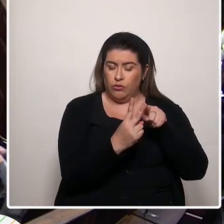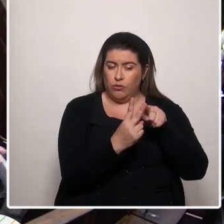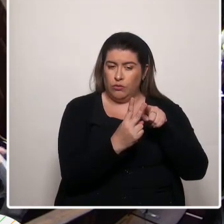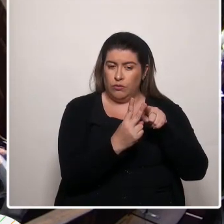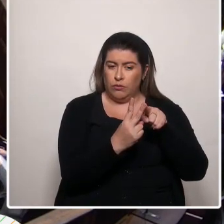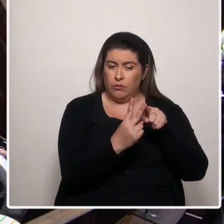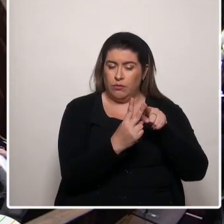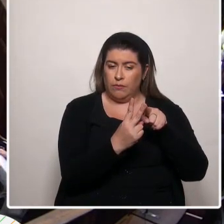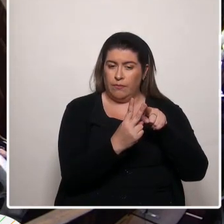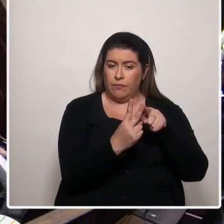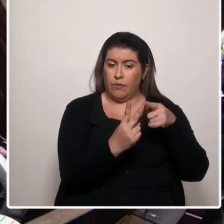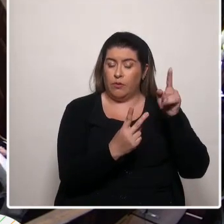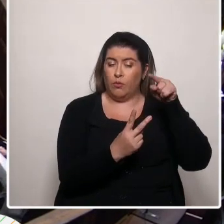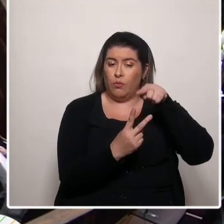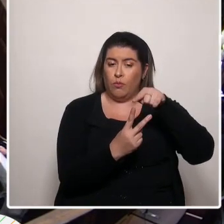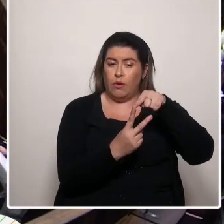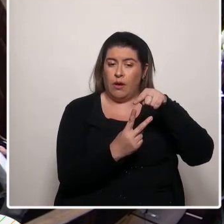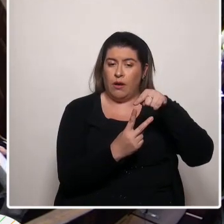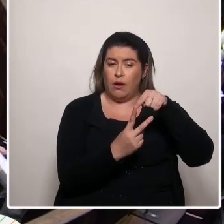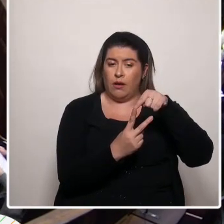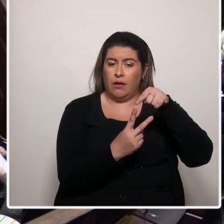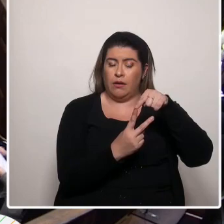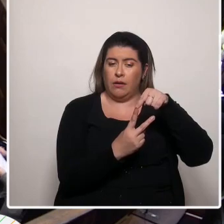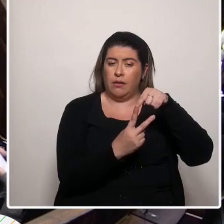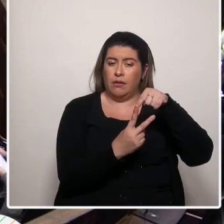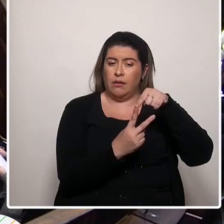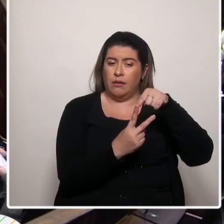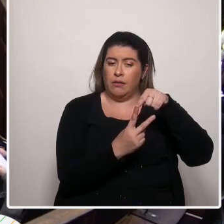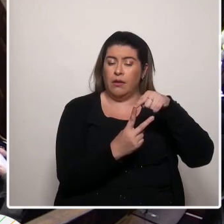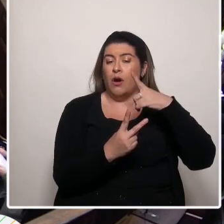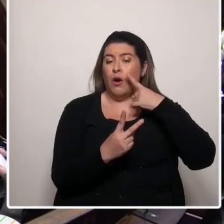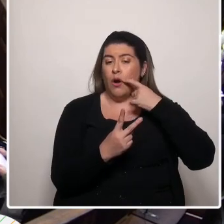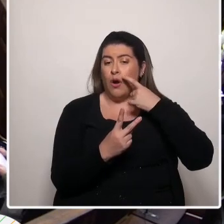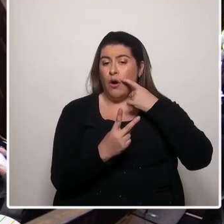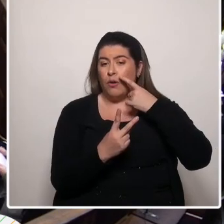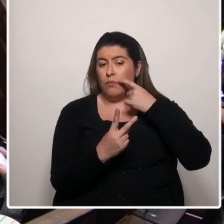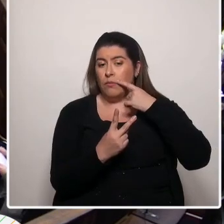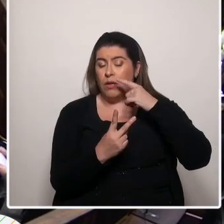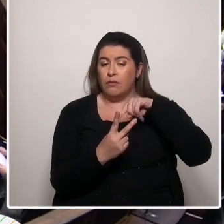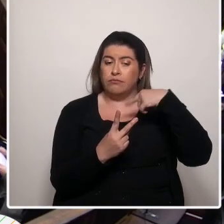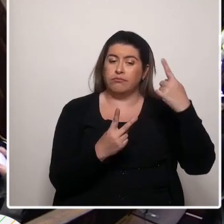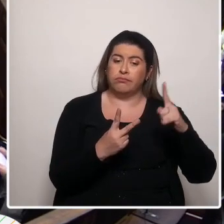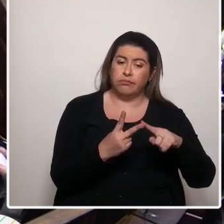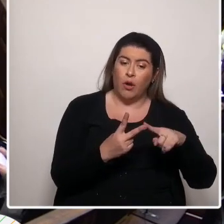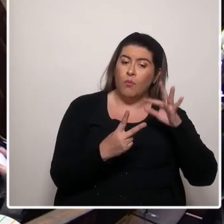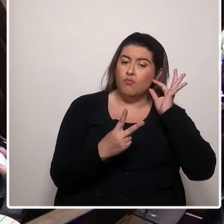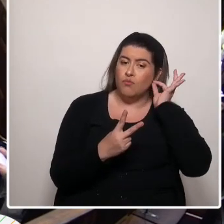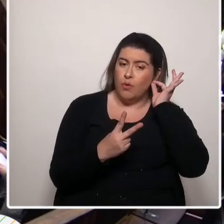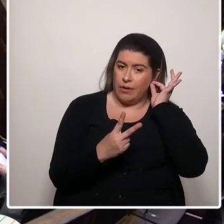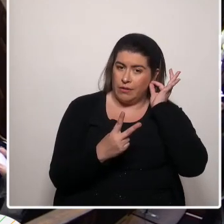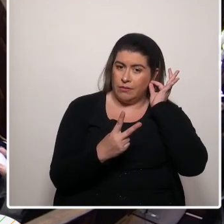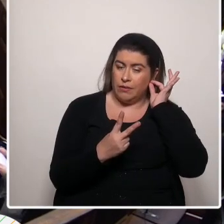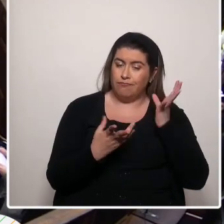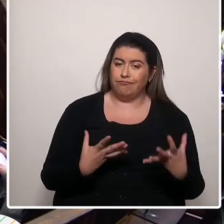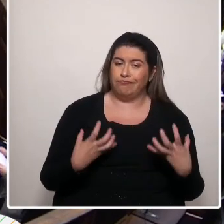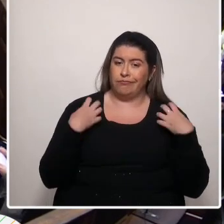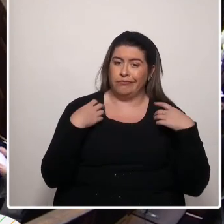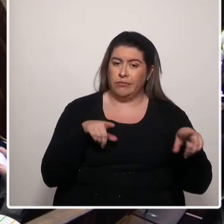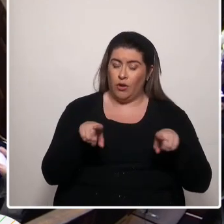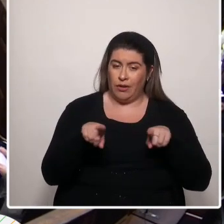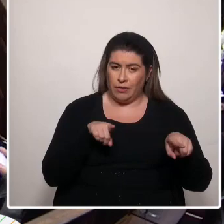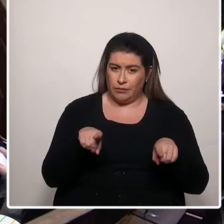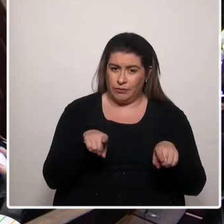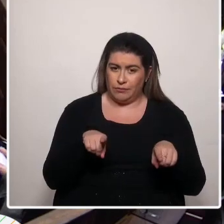una de hombre y otra mujer. La